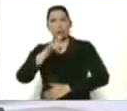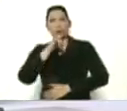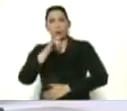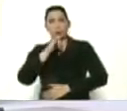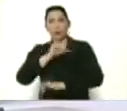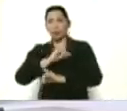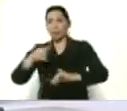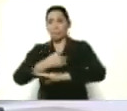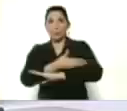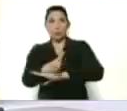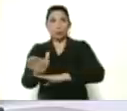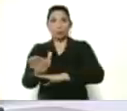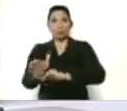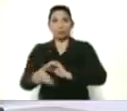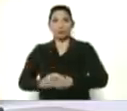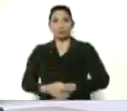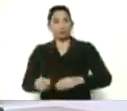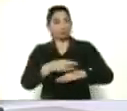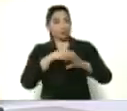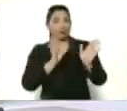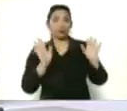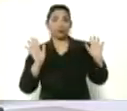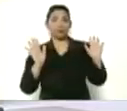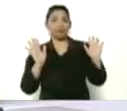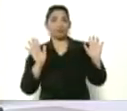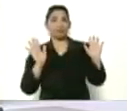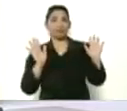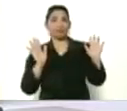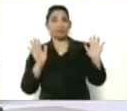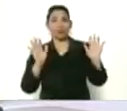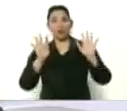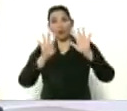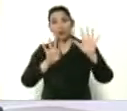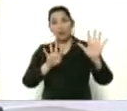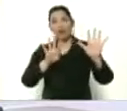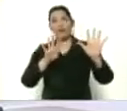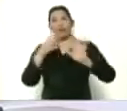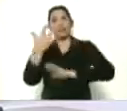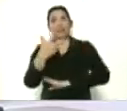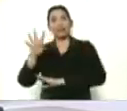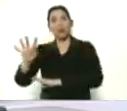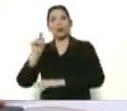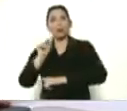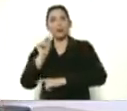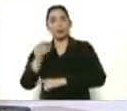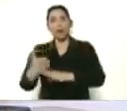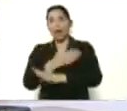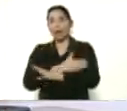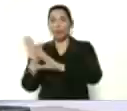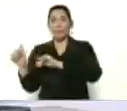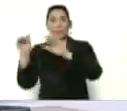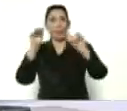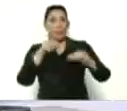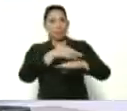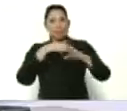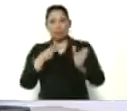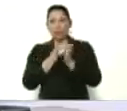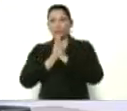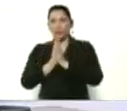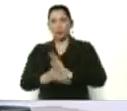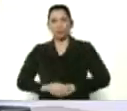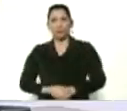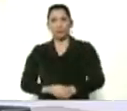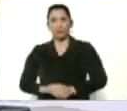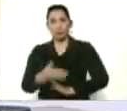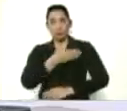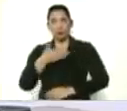pasado su hora habitual, ministro, de 8 a 9. Ha pasado a 9:34. Antes de despedir, ministro,